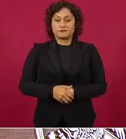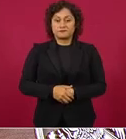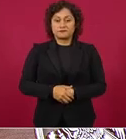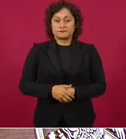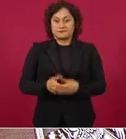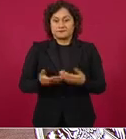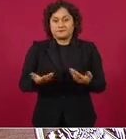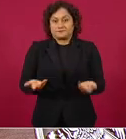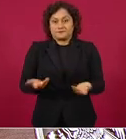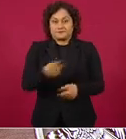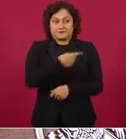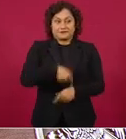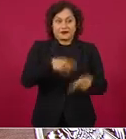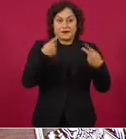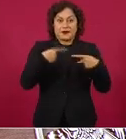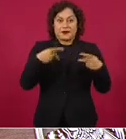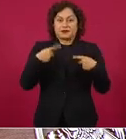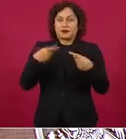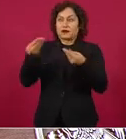¿Cómo van a recibir becas